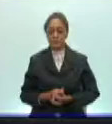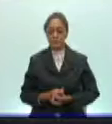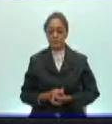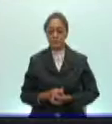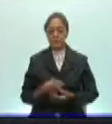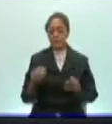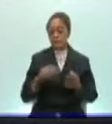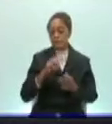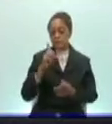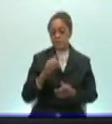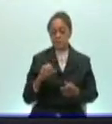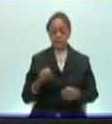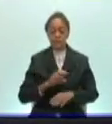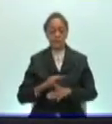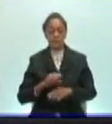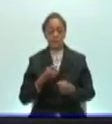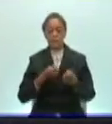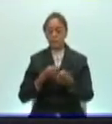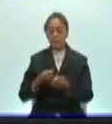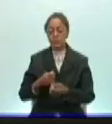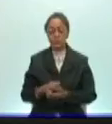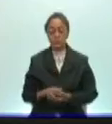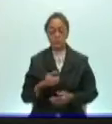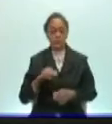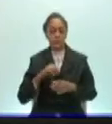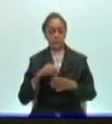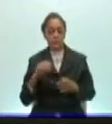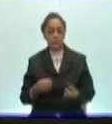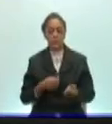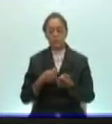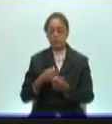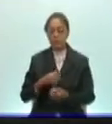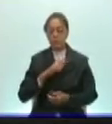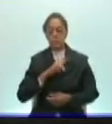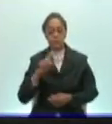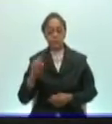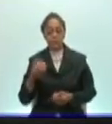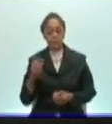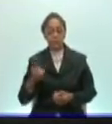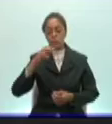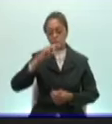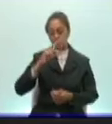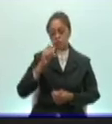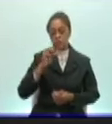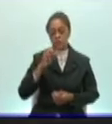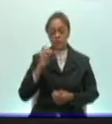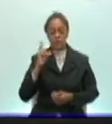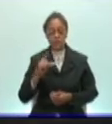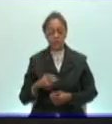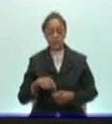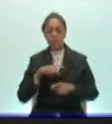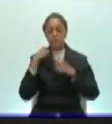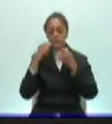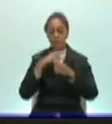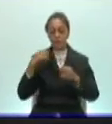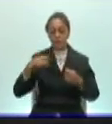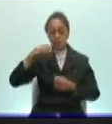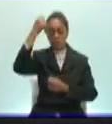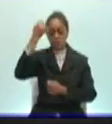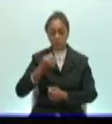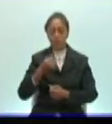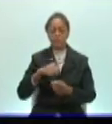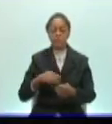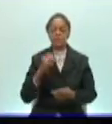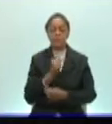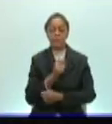Decenas de campesinos son asesinados, incluidos maestros voluntarios como Conrado Benítez, ahorcado mientras alfabetizaba